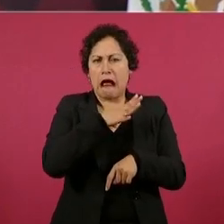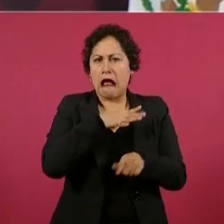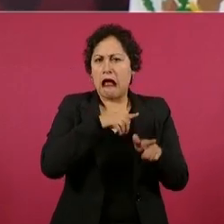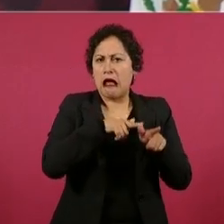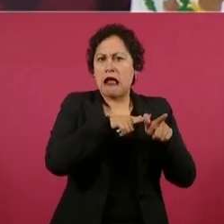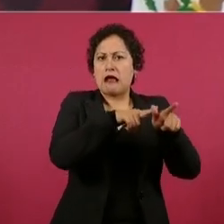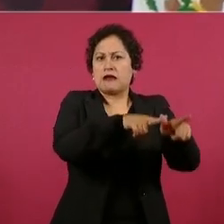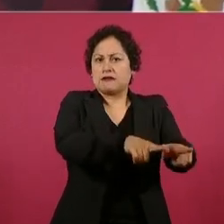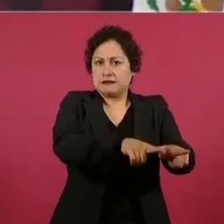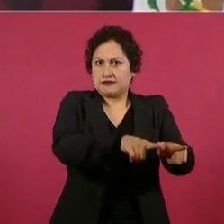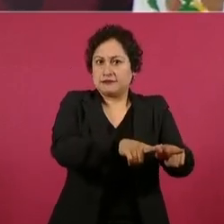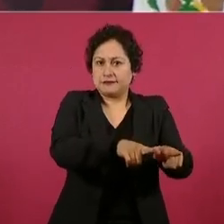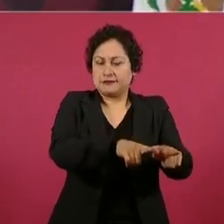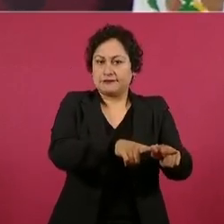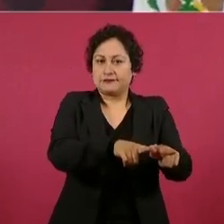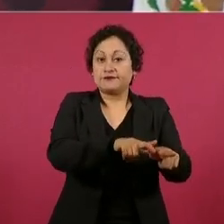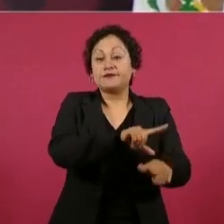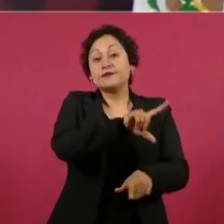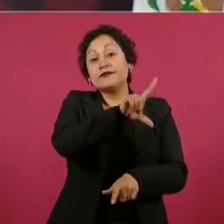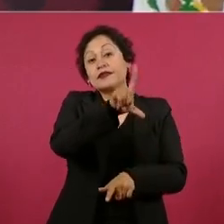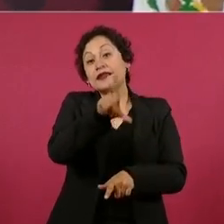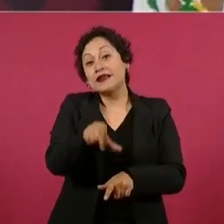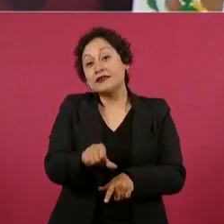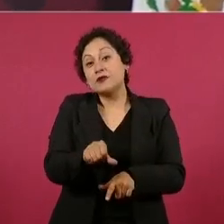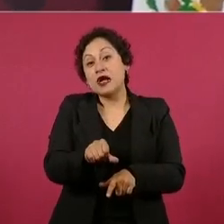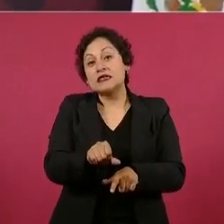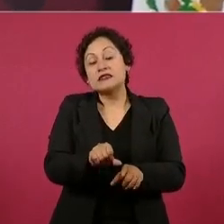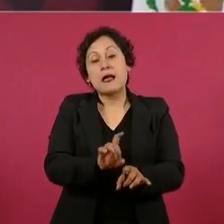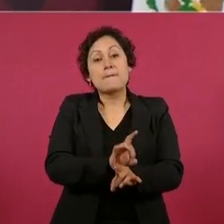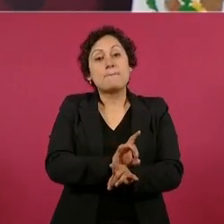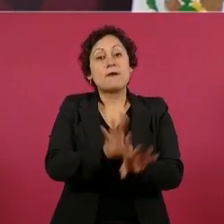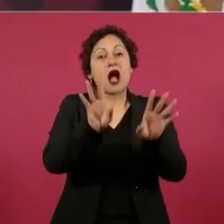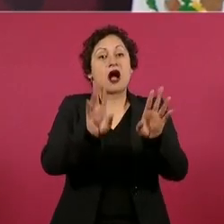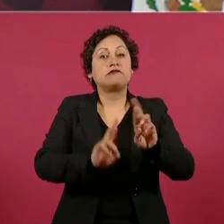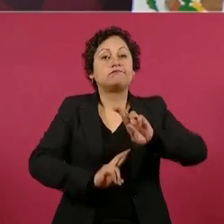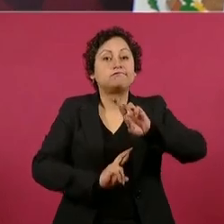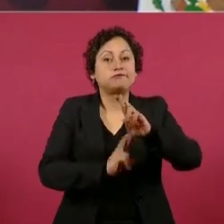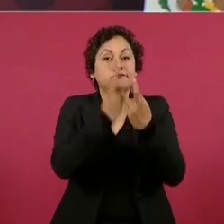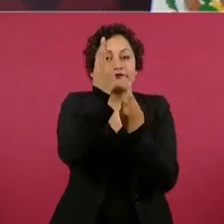Y con el presidente Madero, con la revolución, se